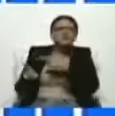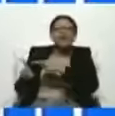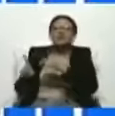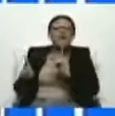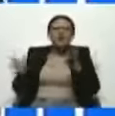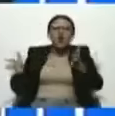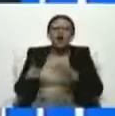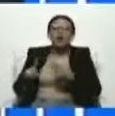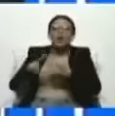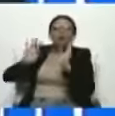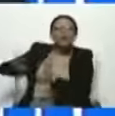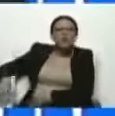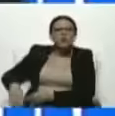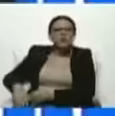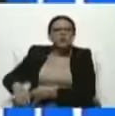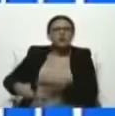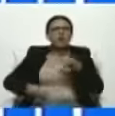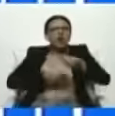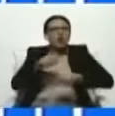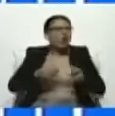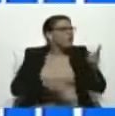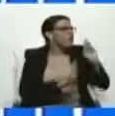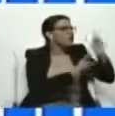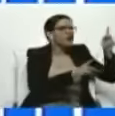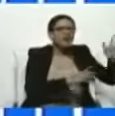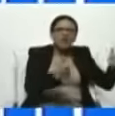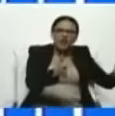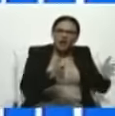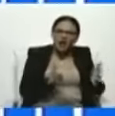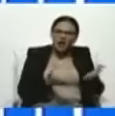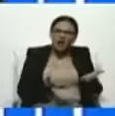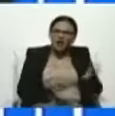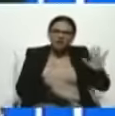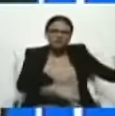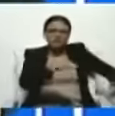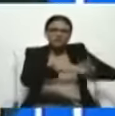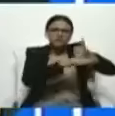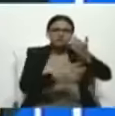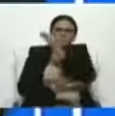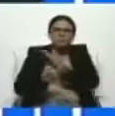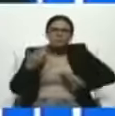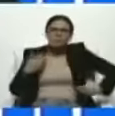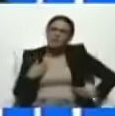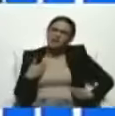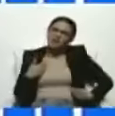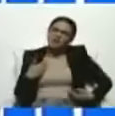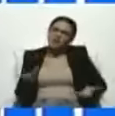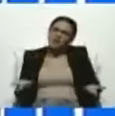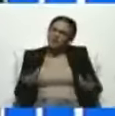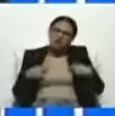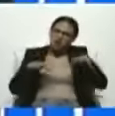está tercera. Eso no lo hemos escuchado en alguna otra parte muy recientemente.